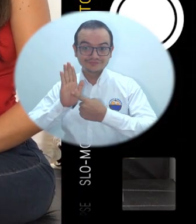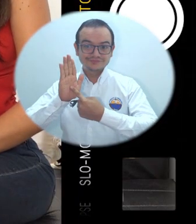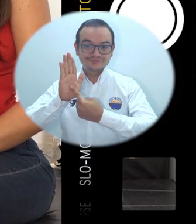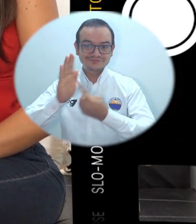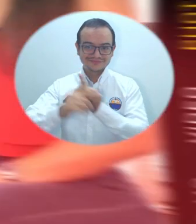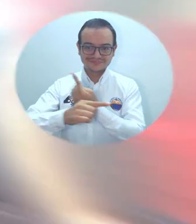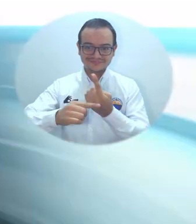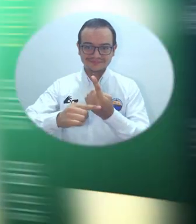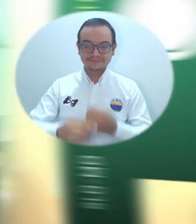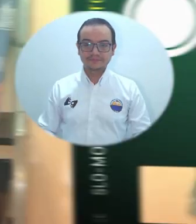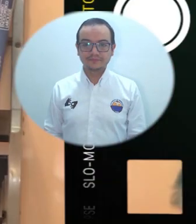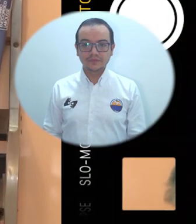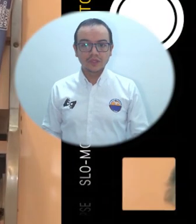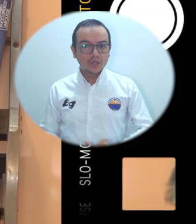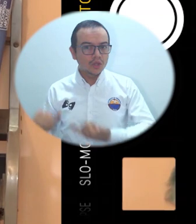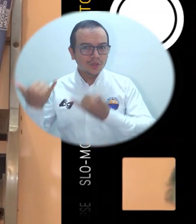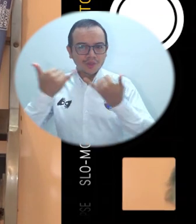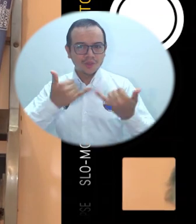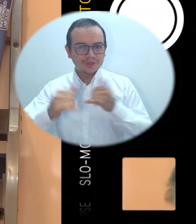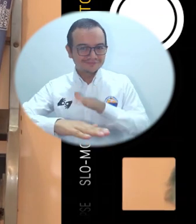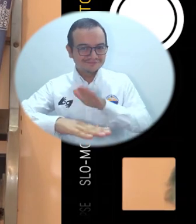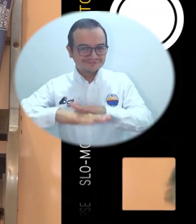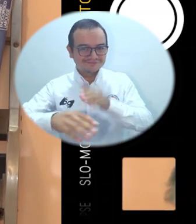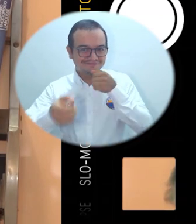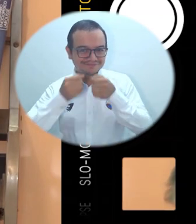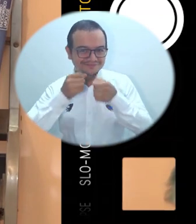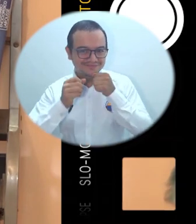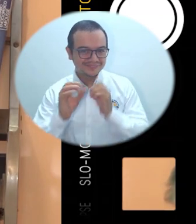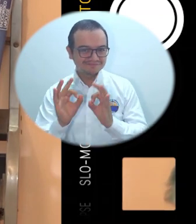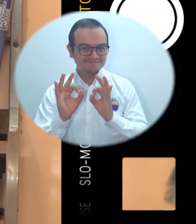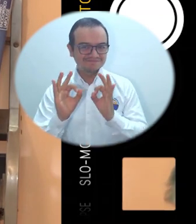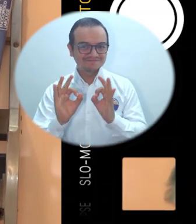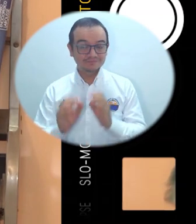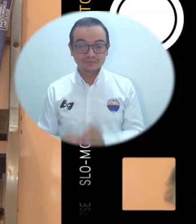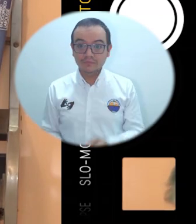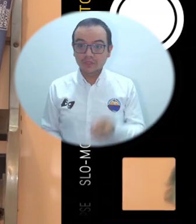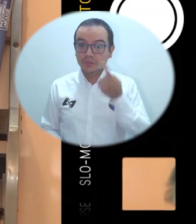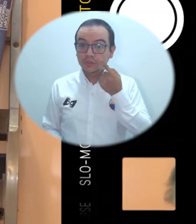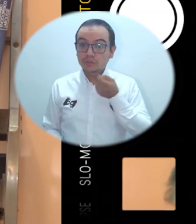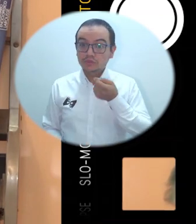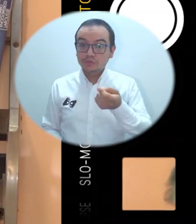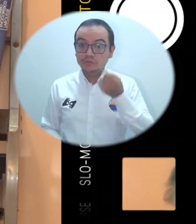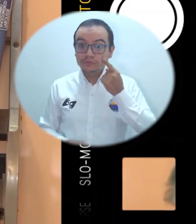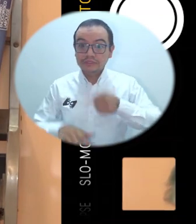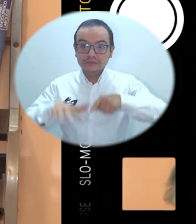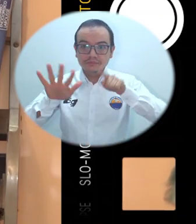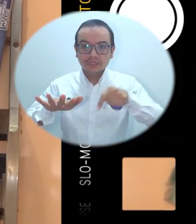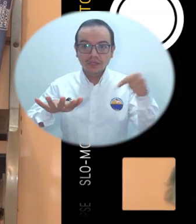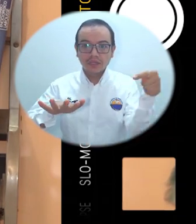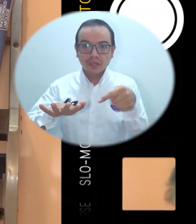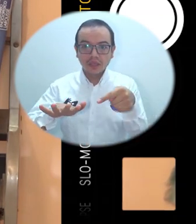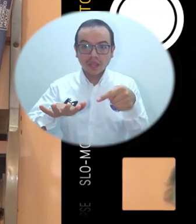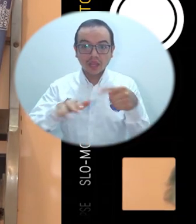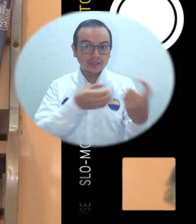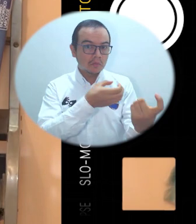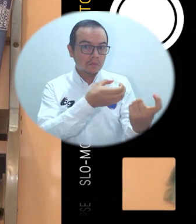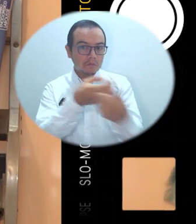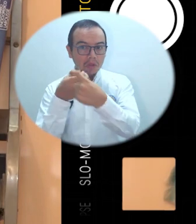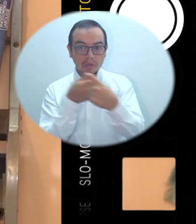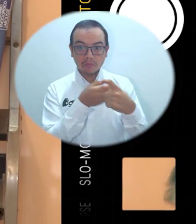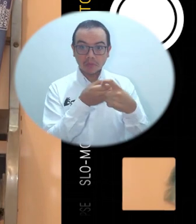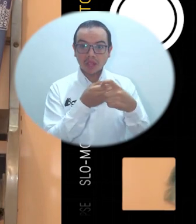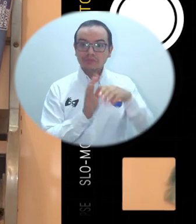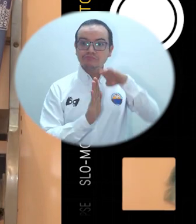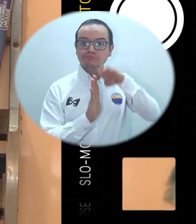Nuestra imagen de la semana. Hoy tenemos una excelente y esperada noticia. El próximo semestre de Uni Magdalena tendrá una rebaja